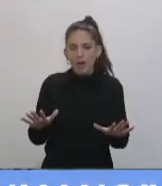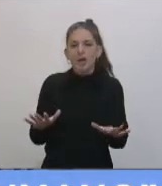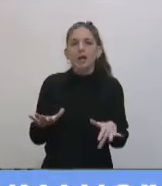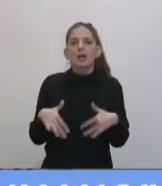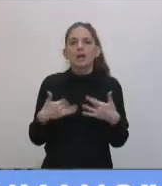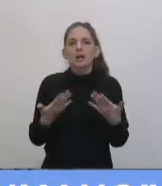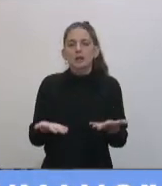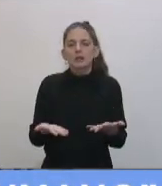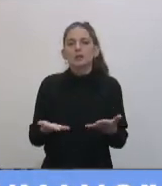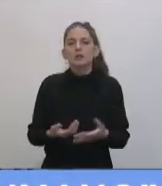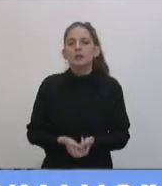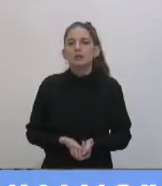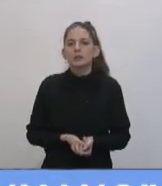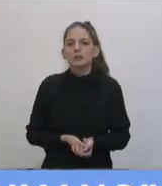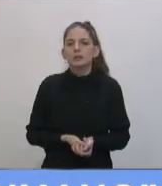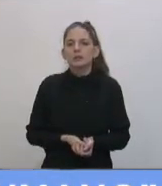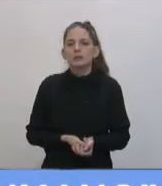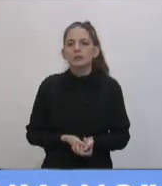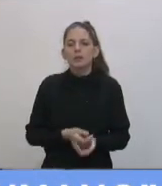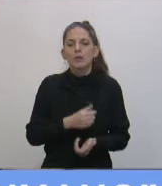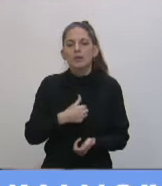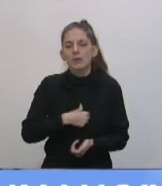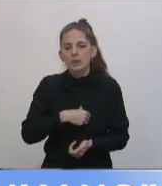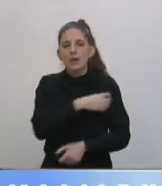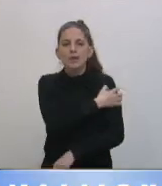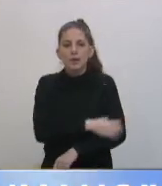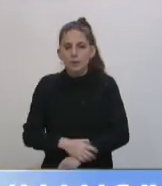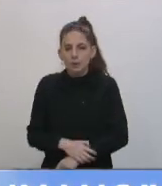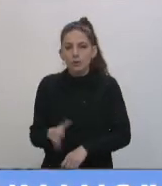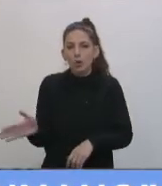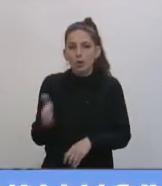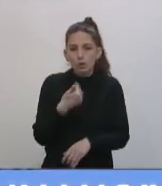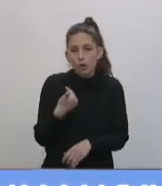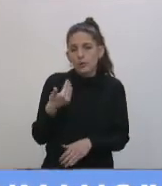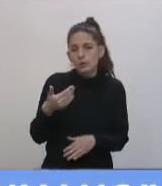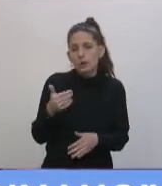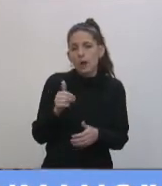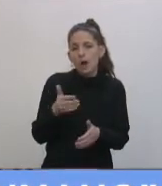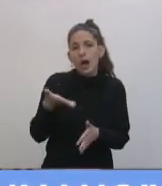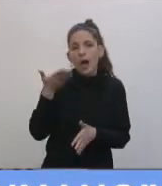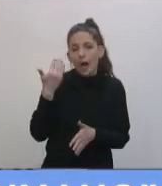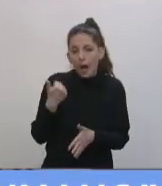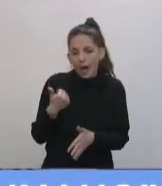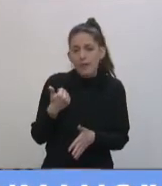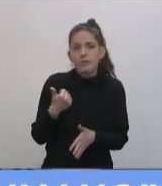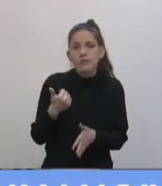de debilidad y de pobreza. Bueno, todo esto se dio en aquel entonces en el marco de la doctrina del